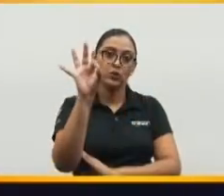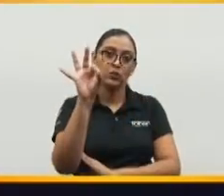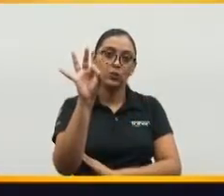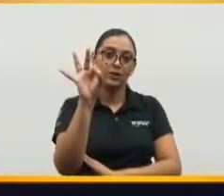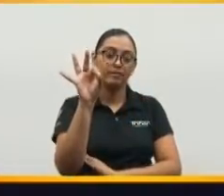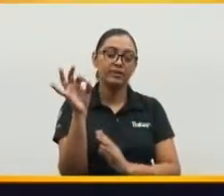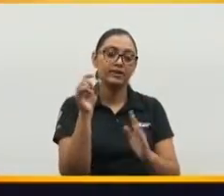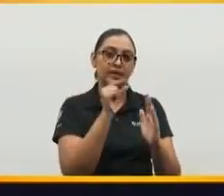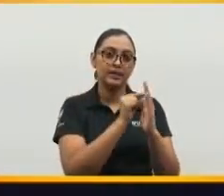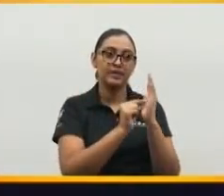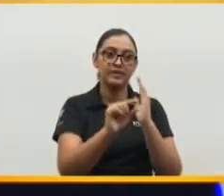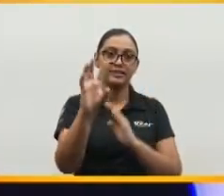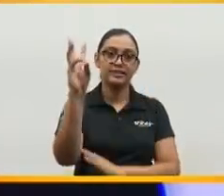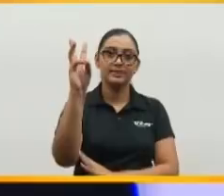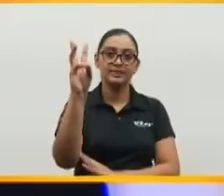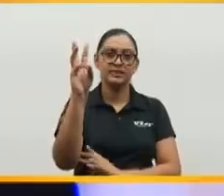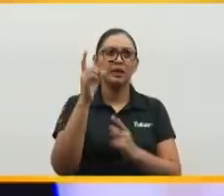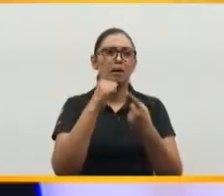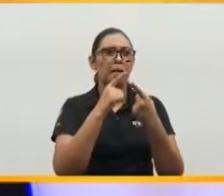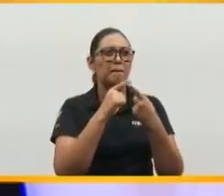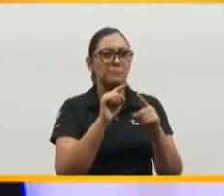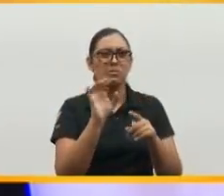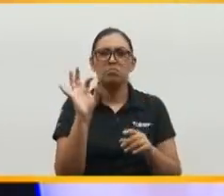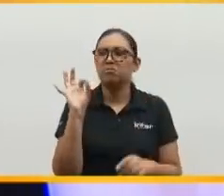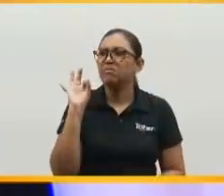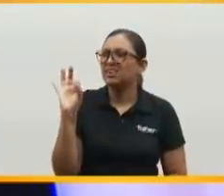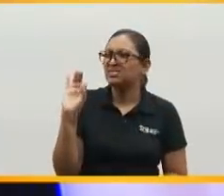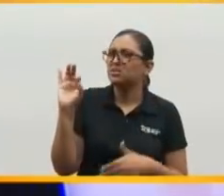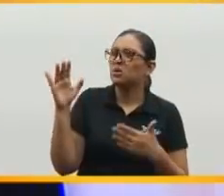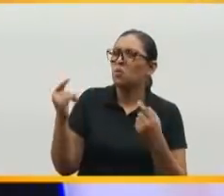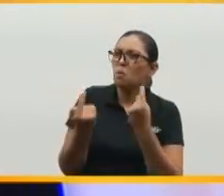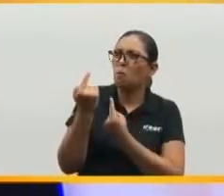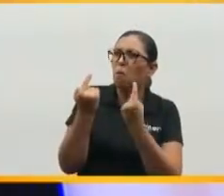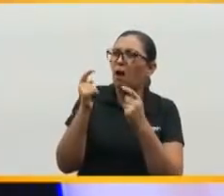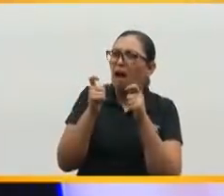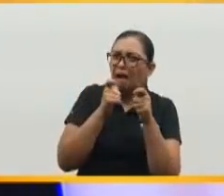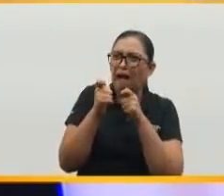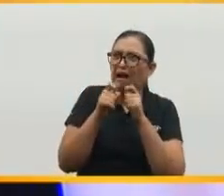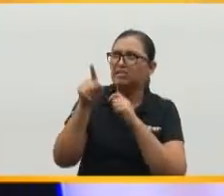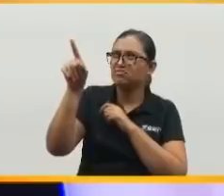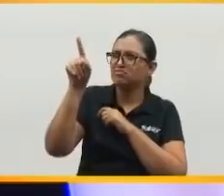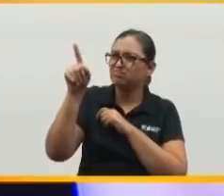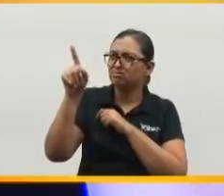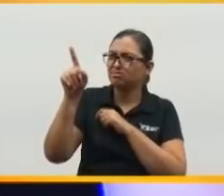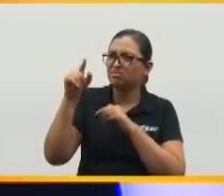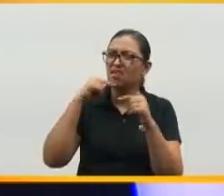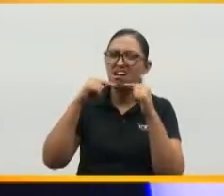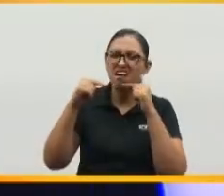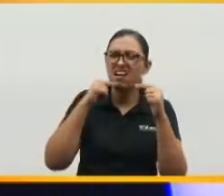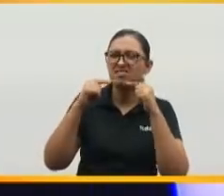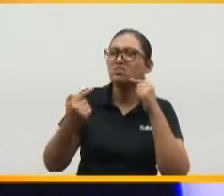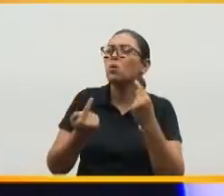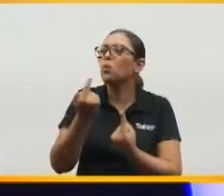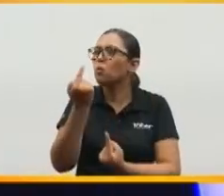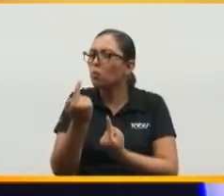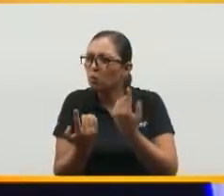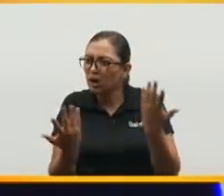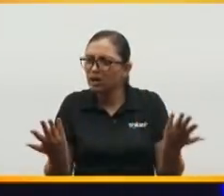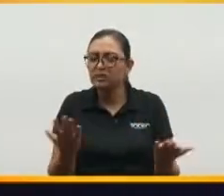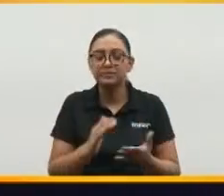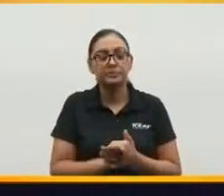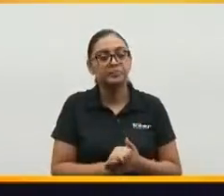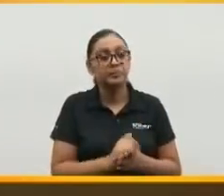6. Alguien me dirá, pero pastor, ¿qué autoridad tiene Cristo? Bueno, aquí nos lo va a decir la misma palabra. Mateo capítulo 9 versículo